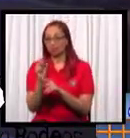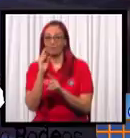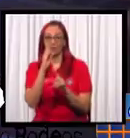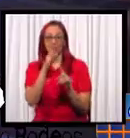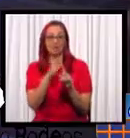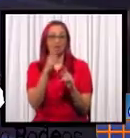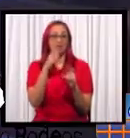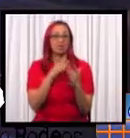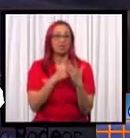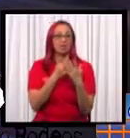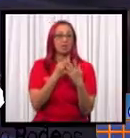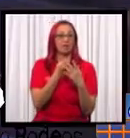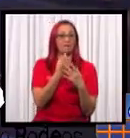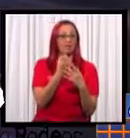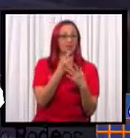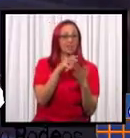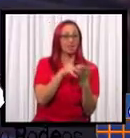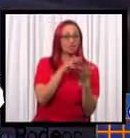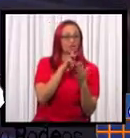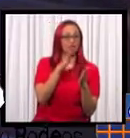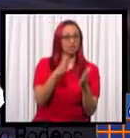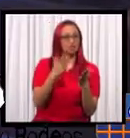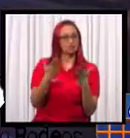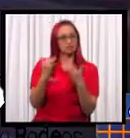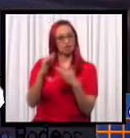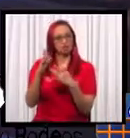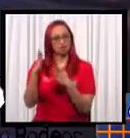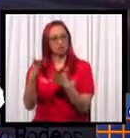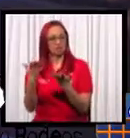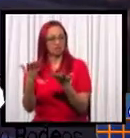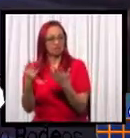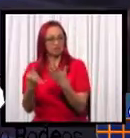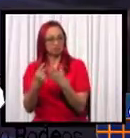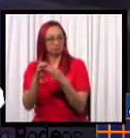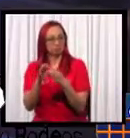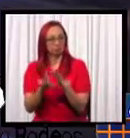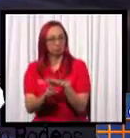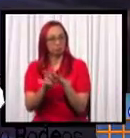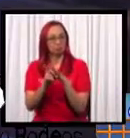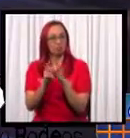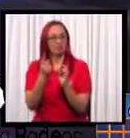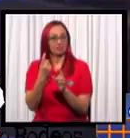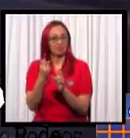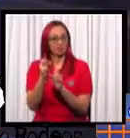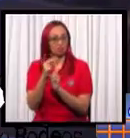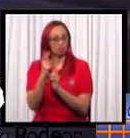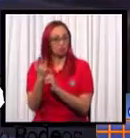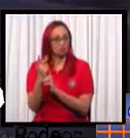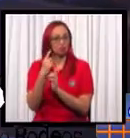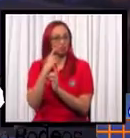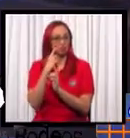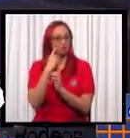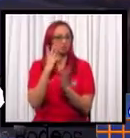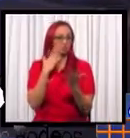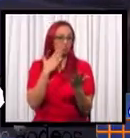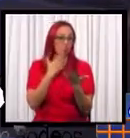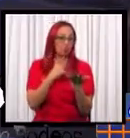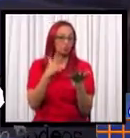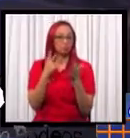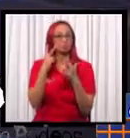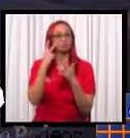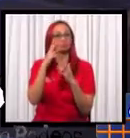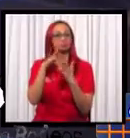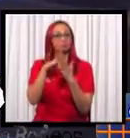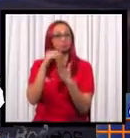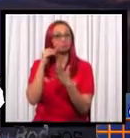en Costa Rica. Porque si Costa Rica siembra arroz, nos va a hacer falta, según el criterio de Conarroz. Bueno, vamos a aprender, vamos a